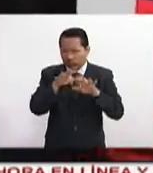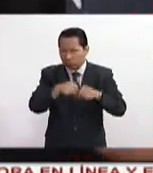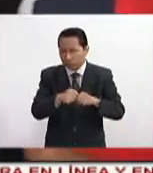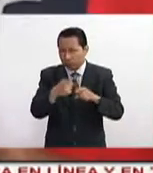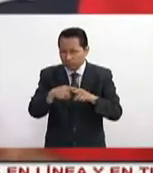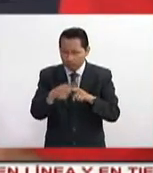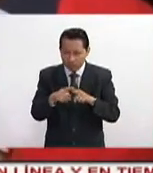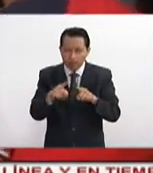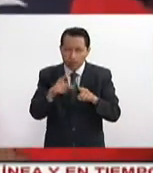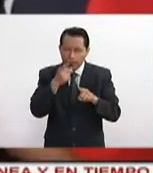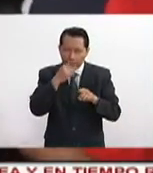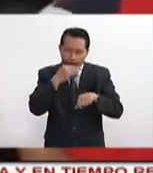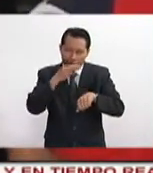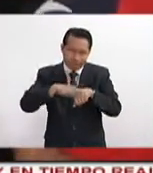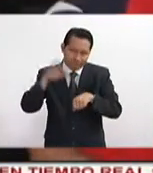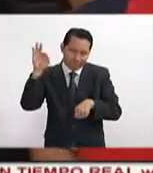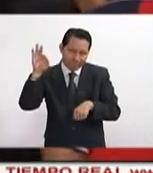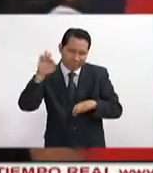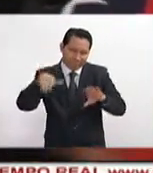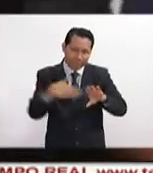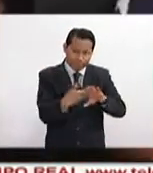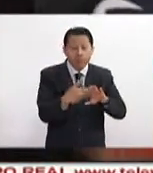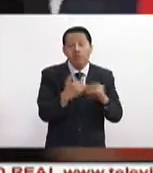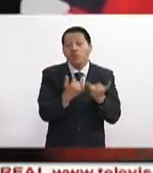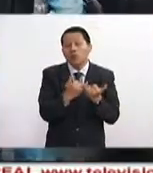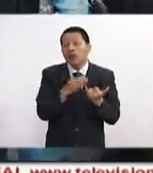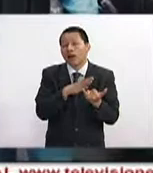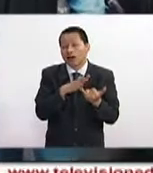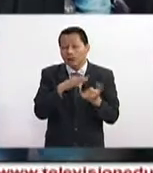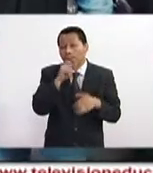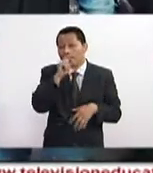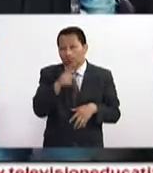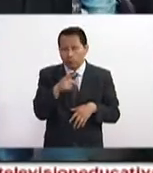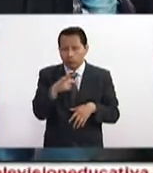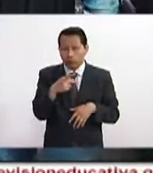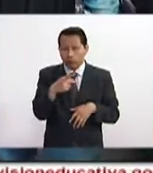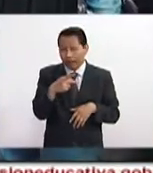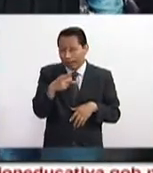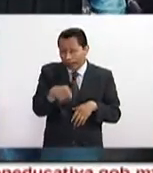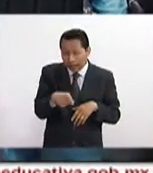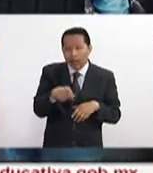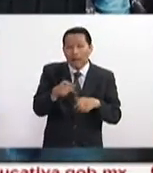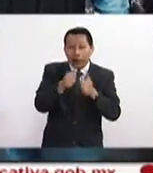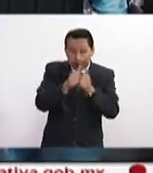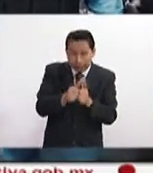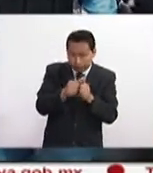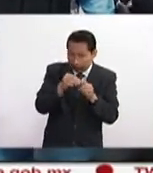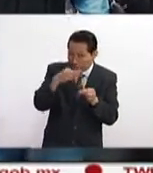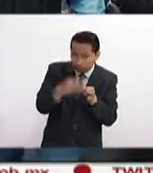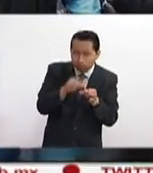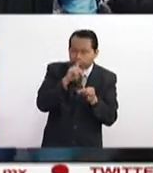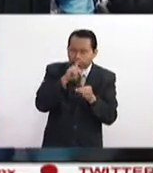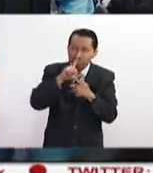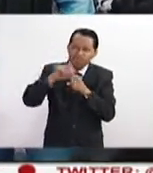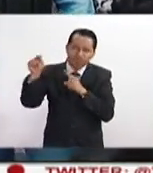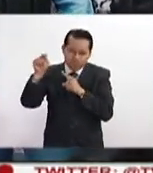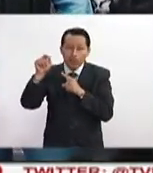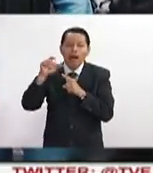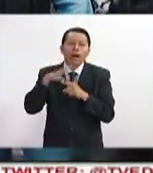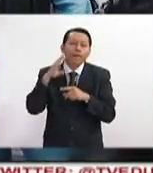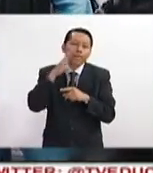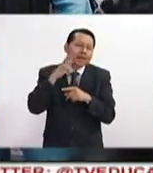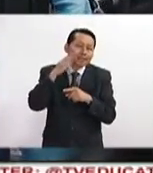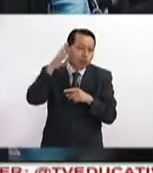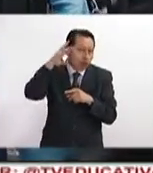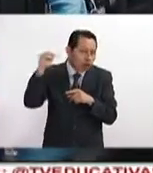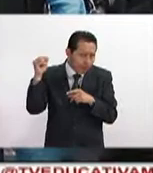Además, lo señala por violar la libertad condicional, pues viajó a Manzanillo, Colima, cuando precisamente tenía